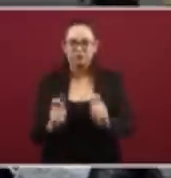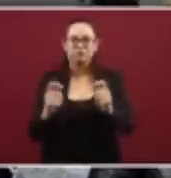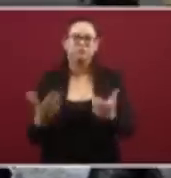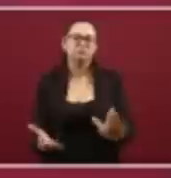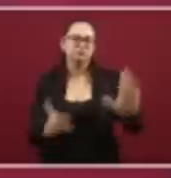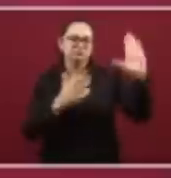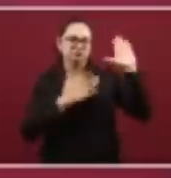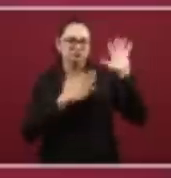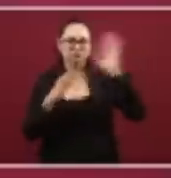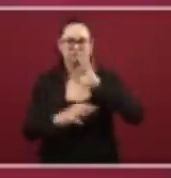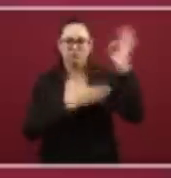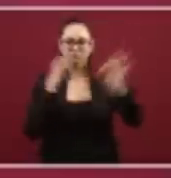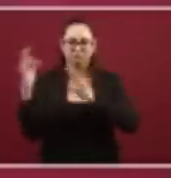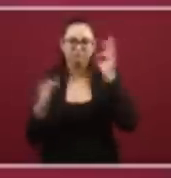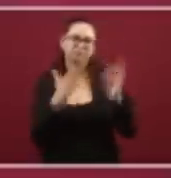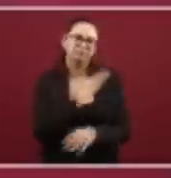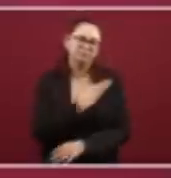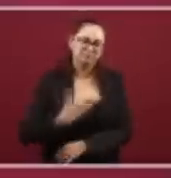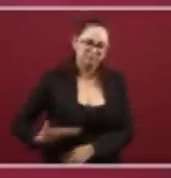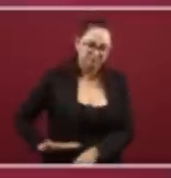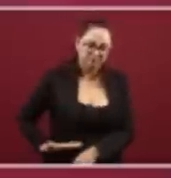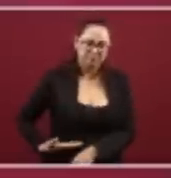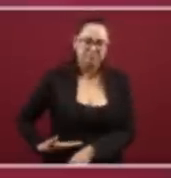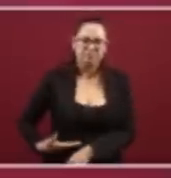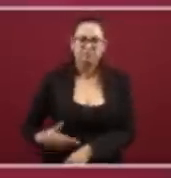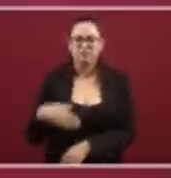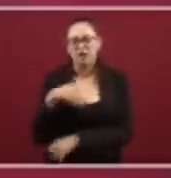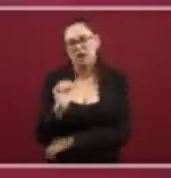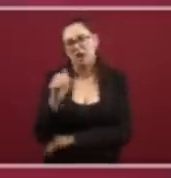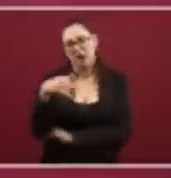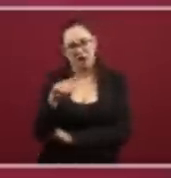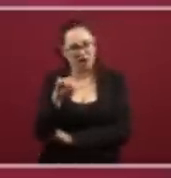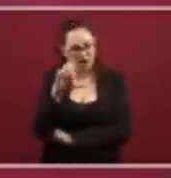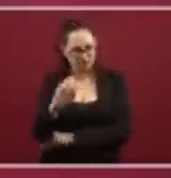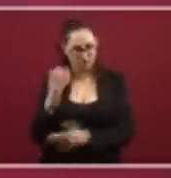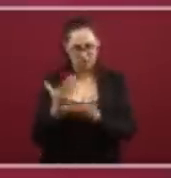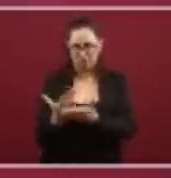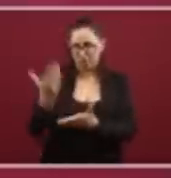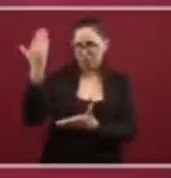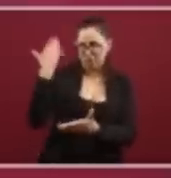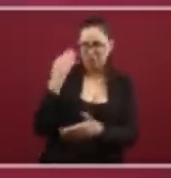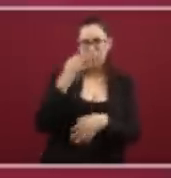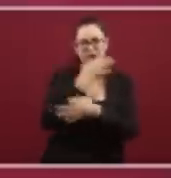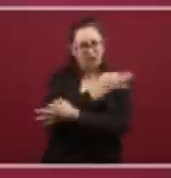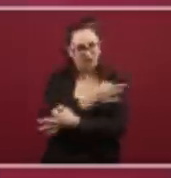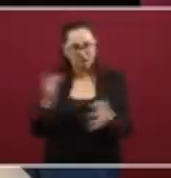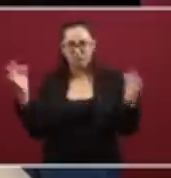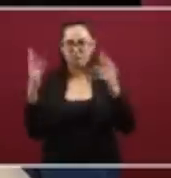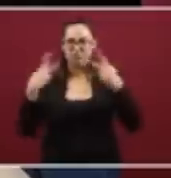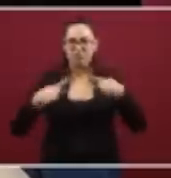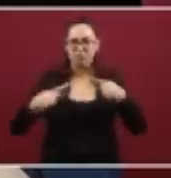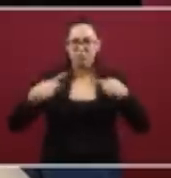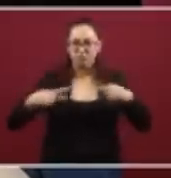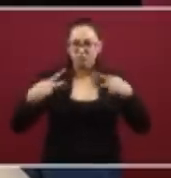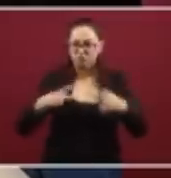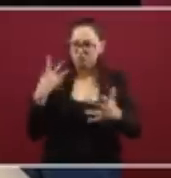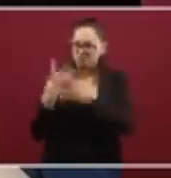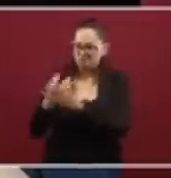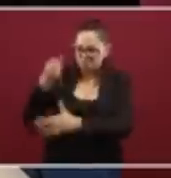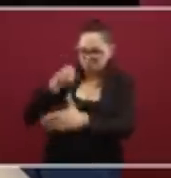que realizó el señor presidente andrés manuel lópez obrador de liberar a todos los presos políticos